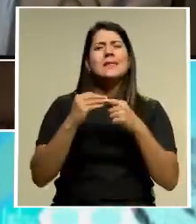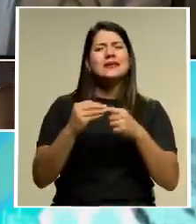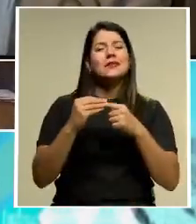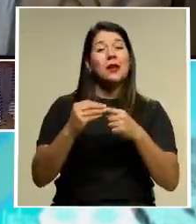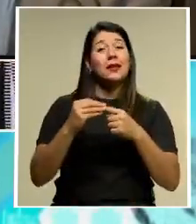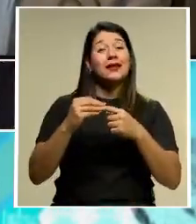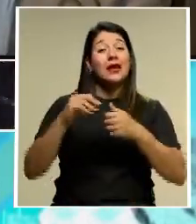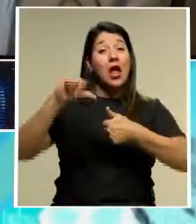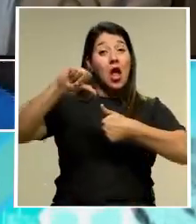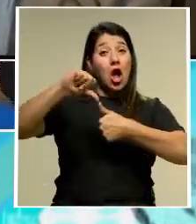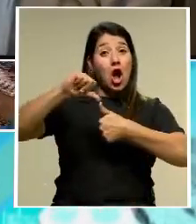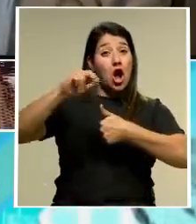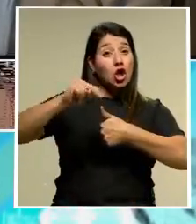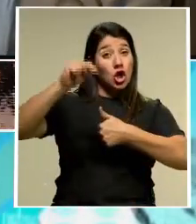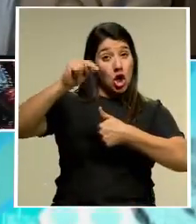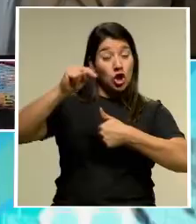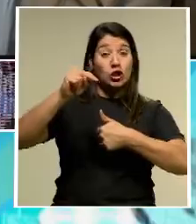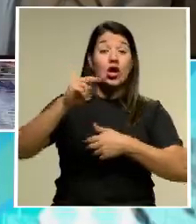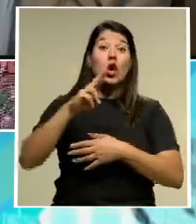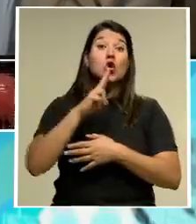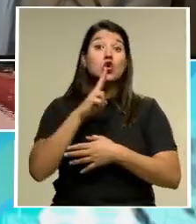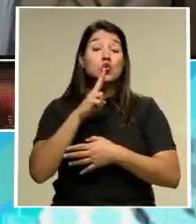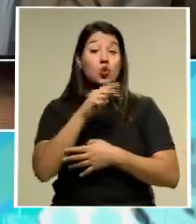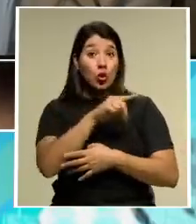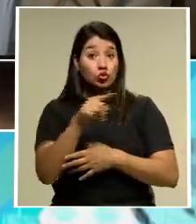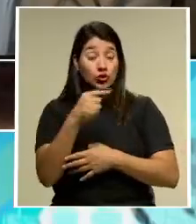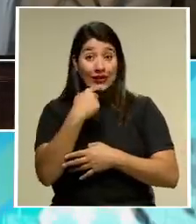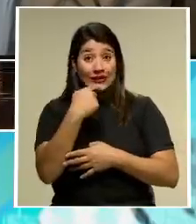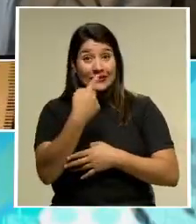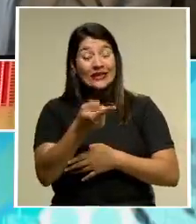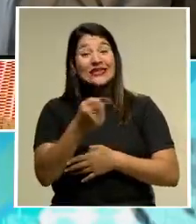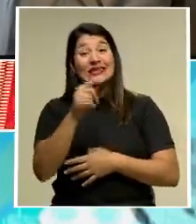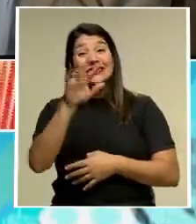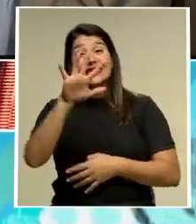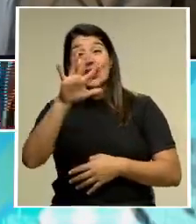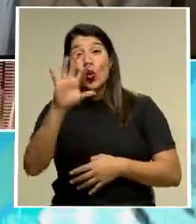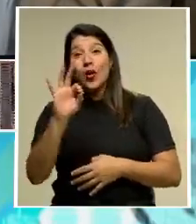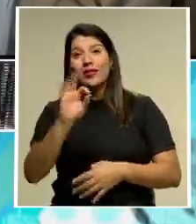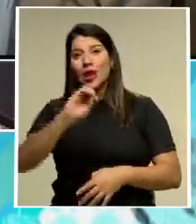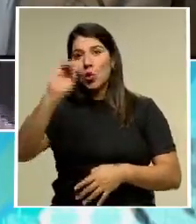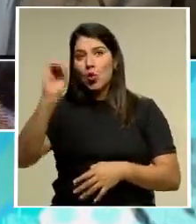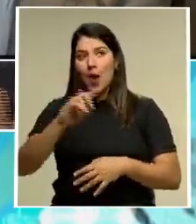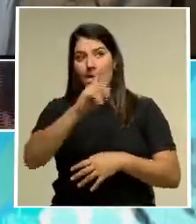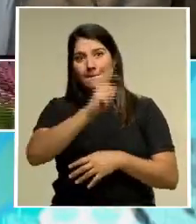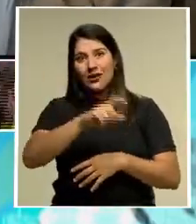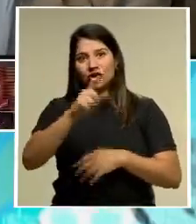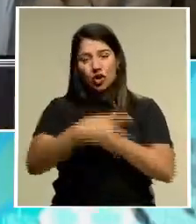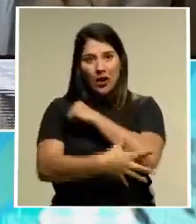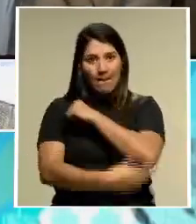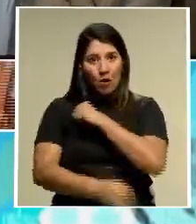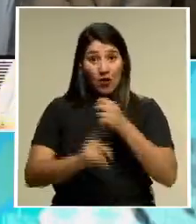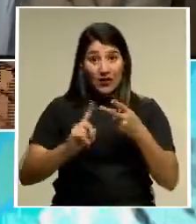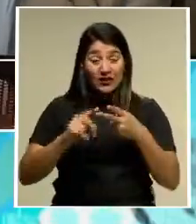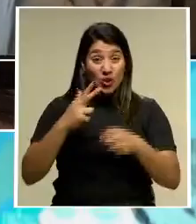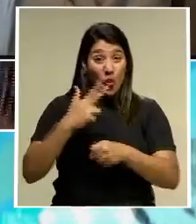región. Honduras, arrojan ustedes hoy el dato, 59% de pobreza.